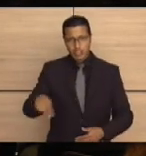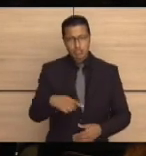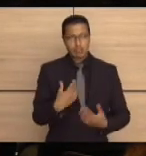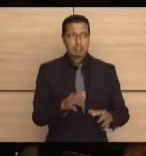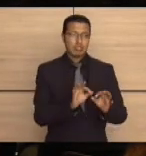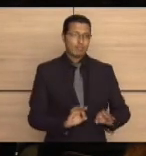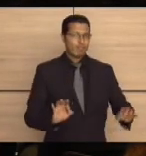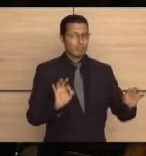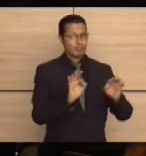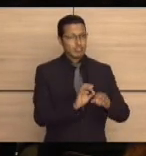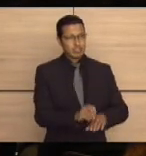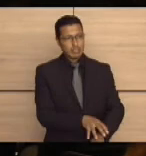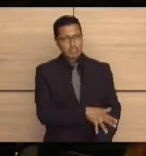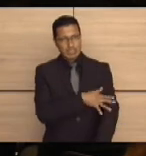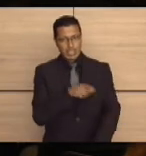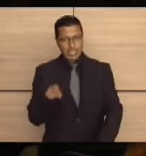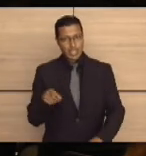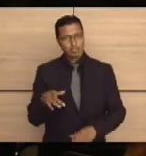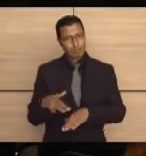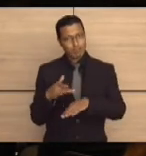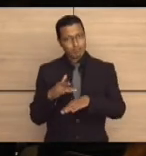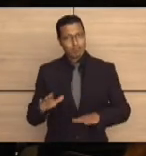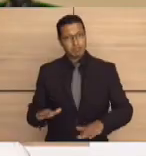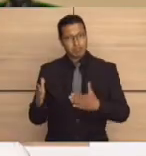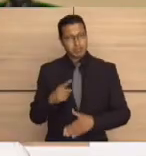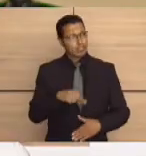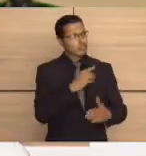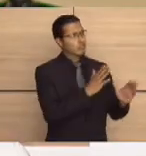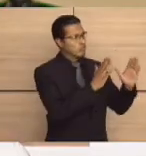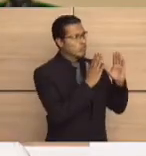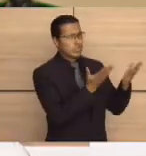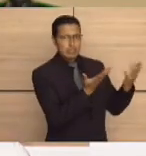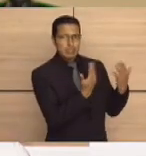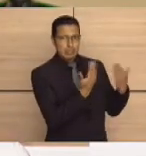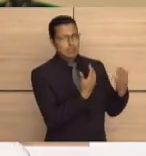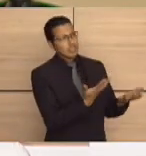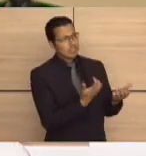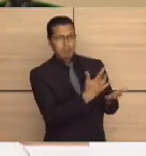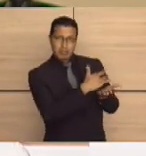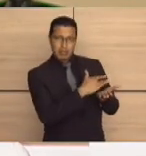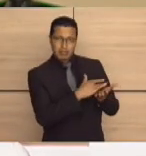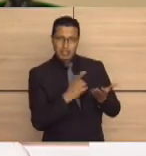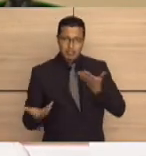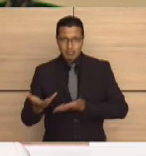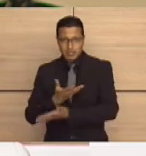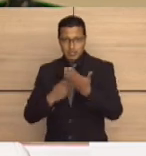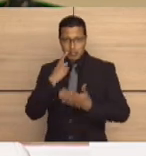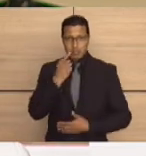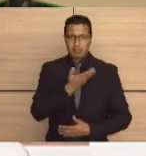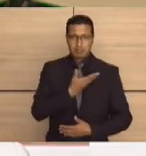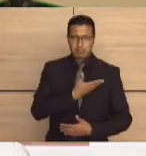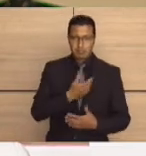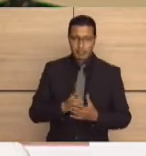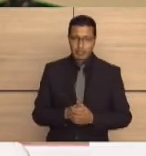significativa para ellos. Van a querer seguir haciéndolo, seguir viniendo, seguir compartiendo con sus pares. Entonces yo creería que es esto, es brindar